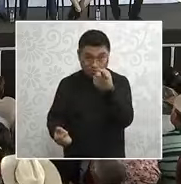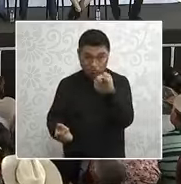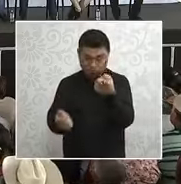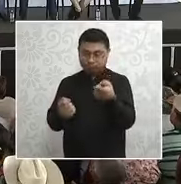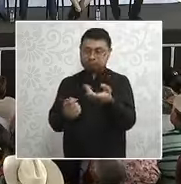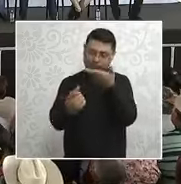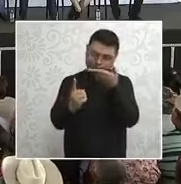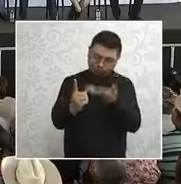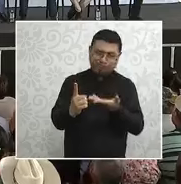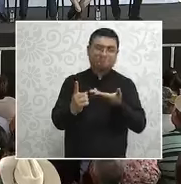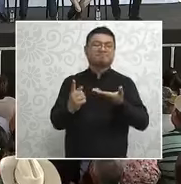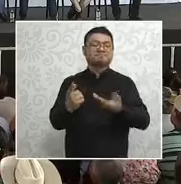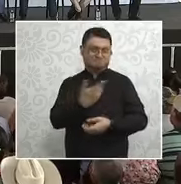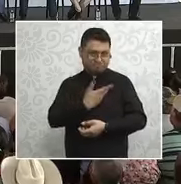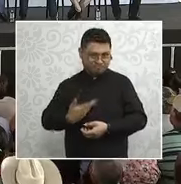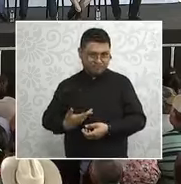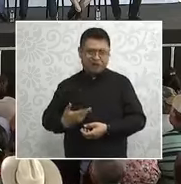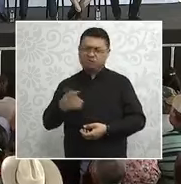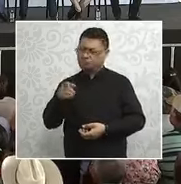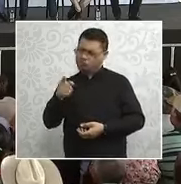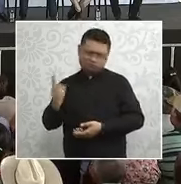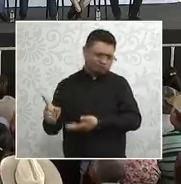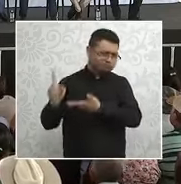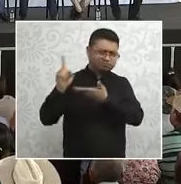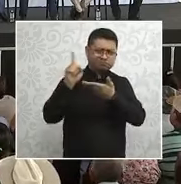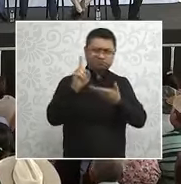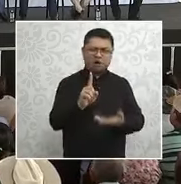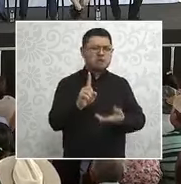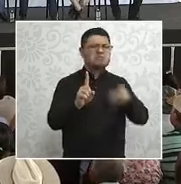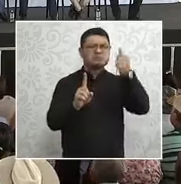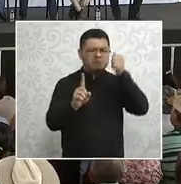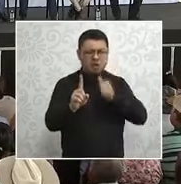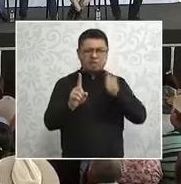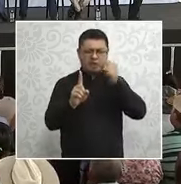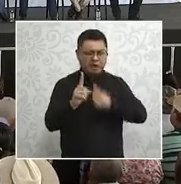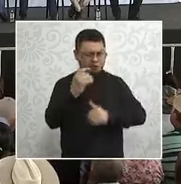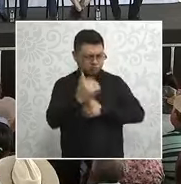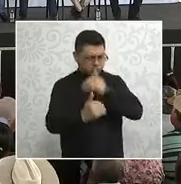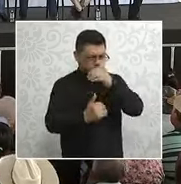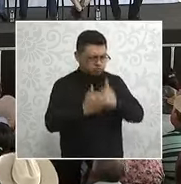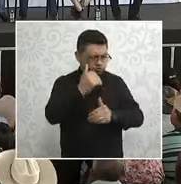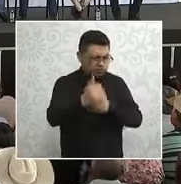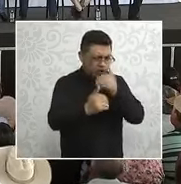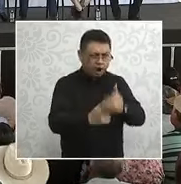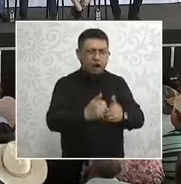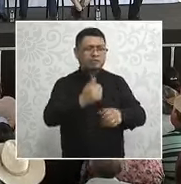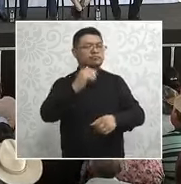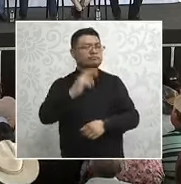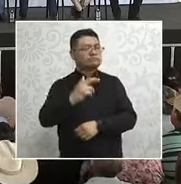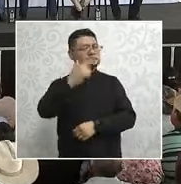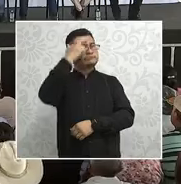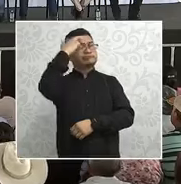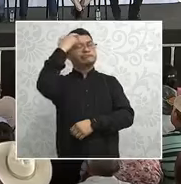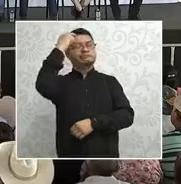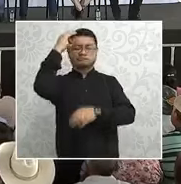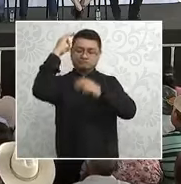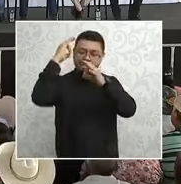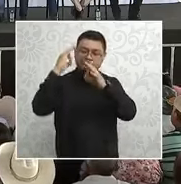pierde nunca siempre lo llevarás tatuado en tu piel en tu alma por eso